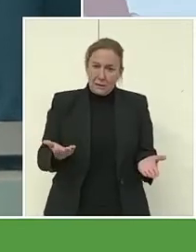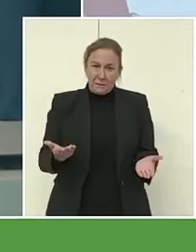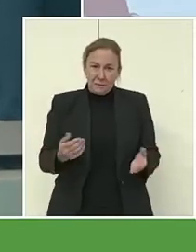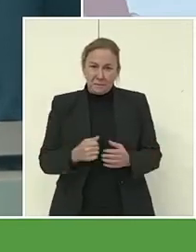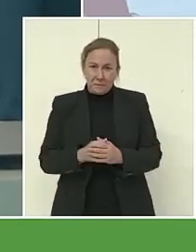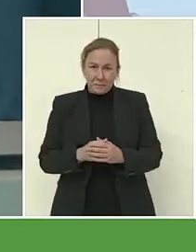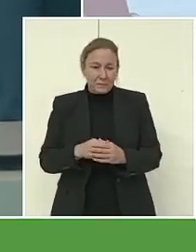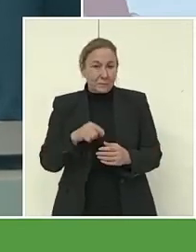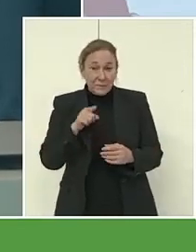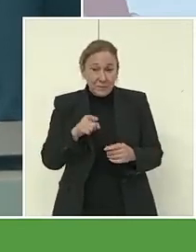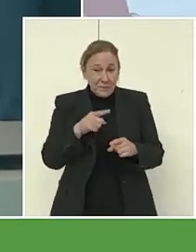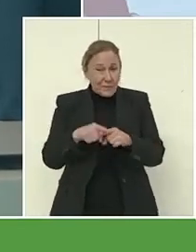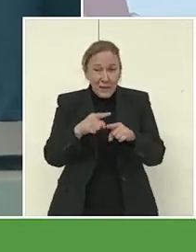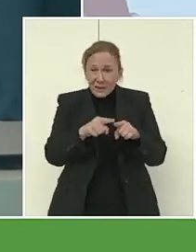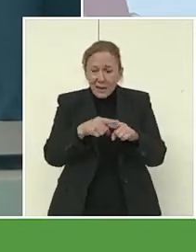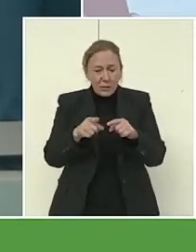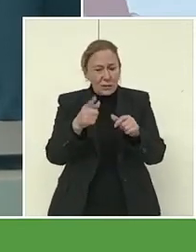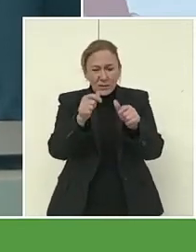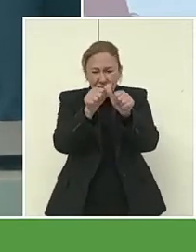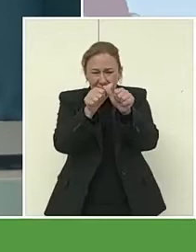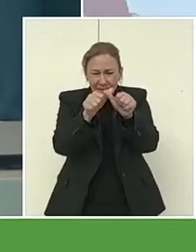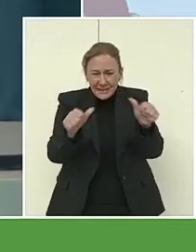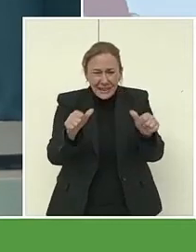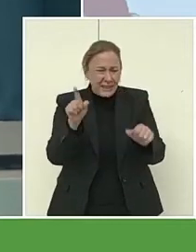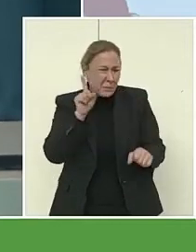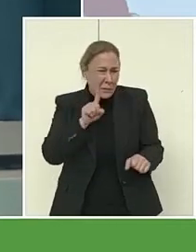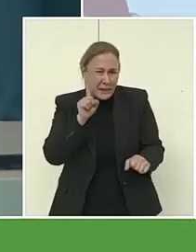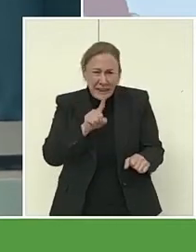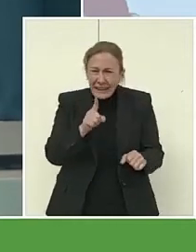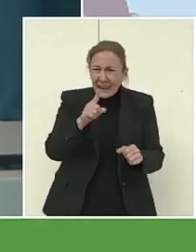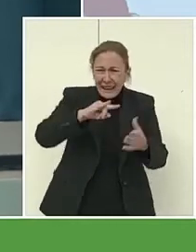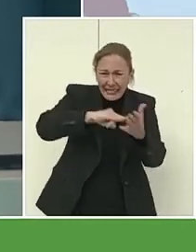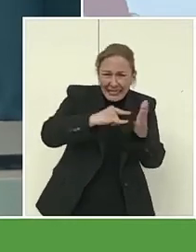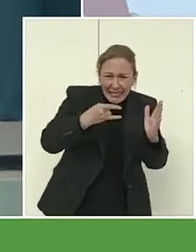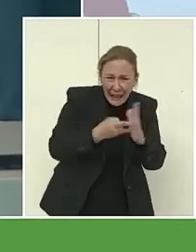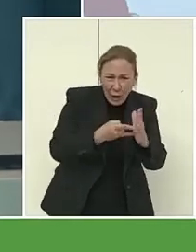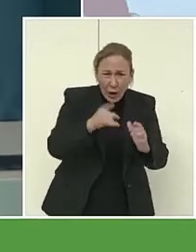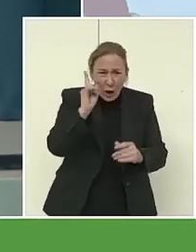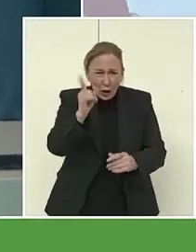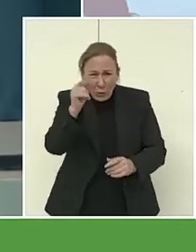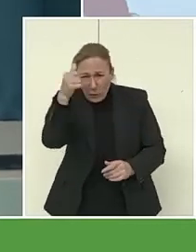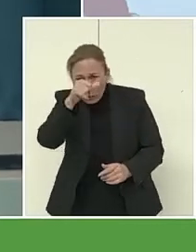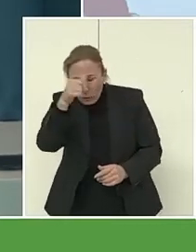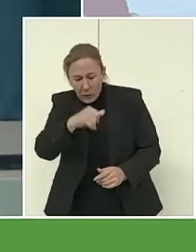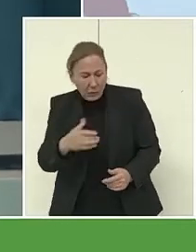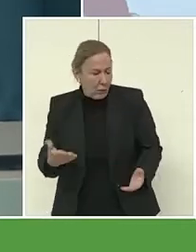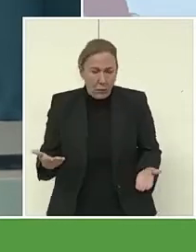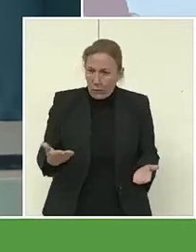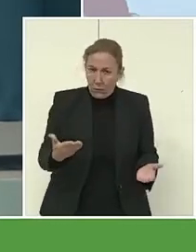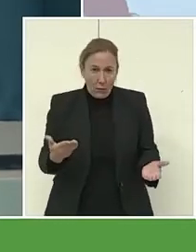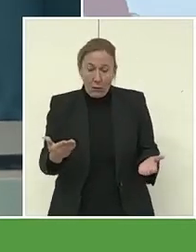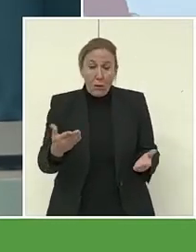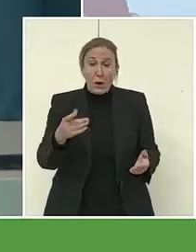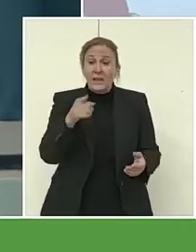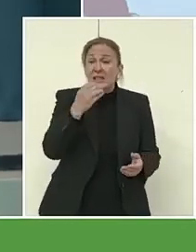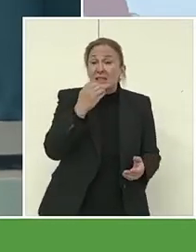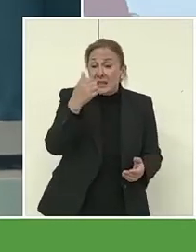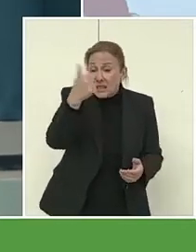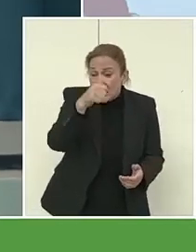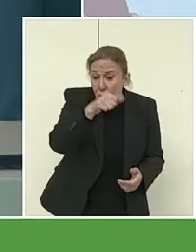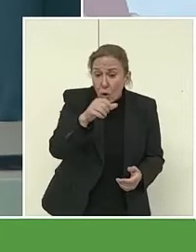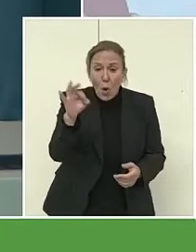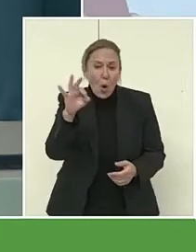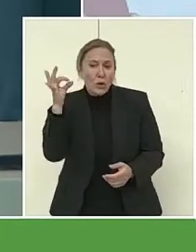espacial. Ese tipo de cosas son estereotipos y son mentiras. Entonces, ¿qué te digo como mujer? Pues te digo lo mismo que le diría a un chaval que quiere ser ingeniero. Cúrratelo y